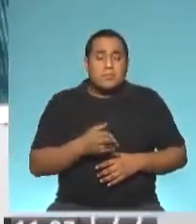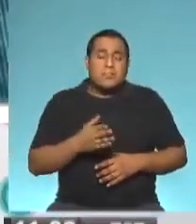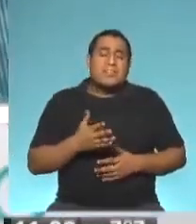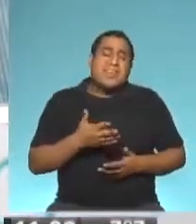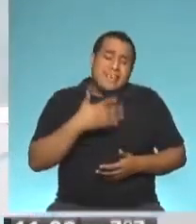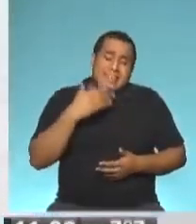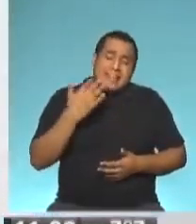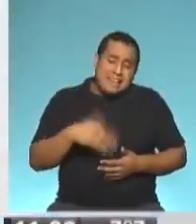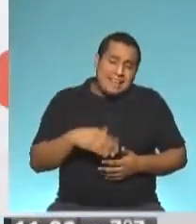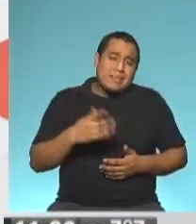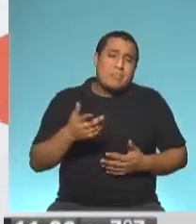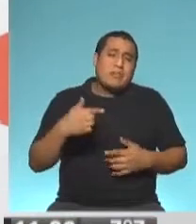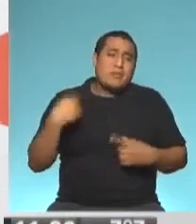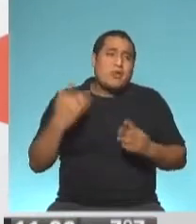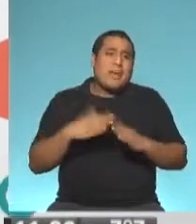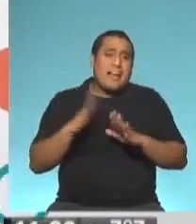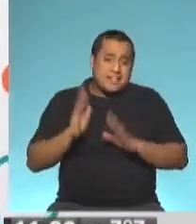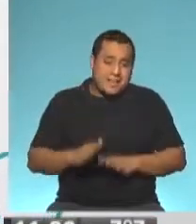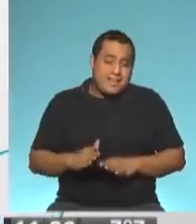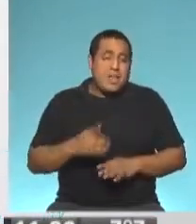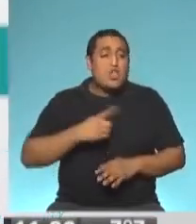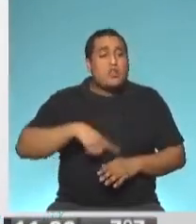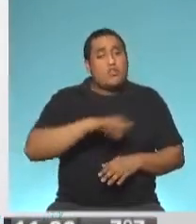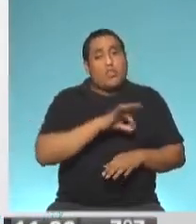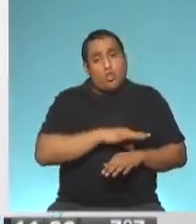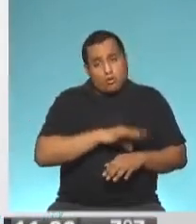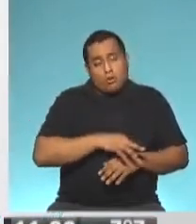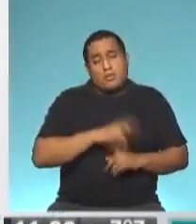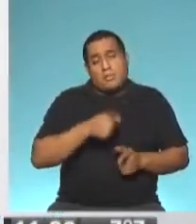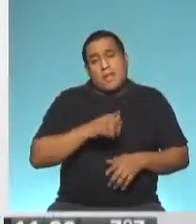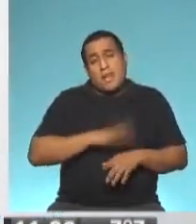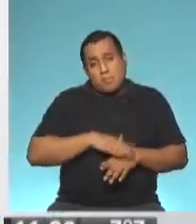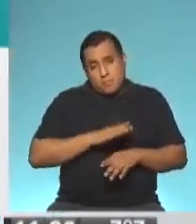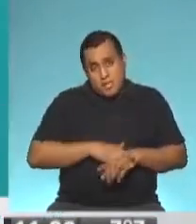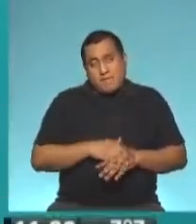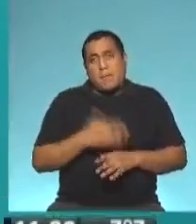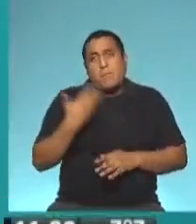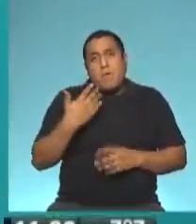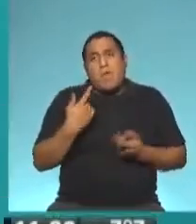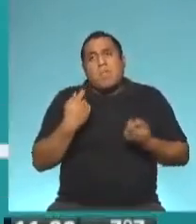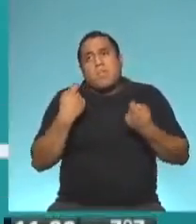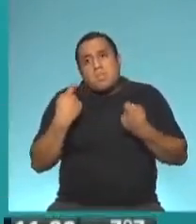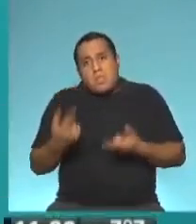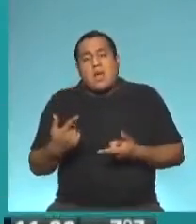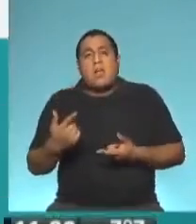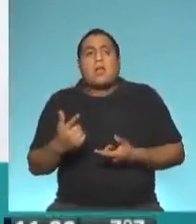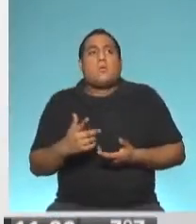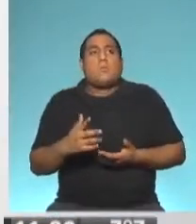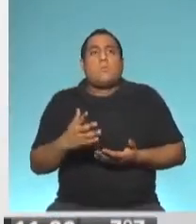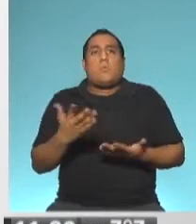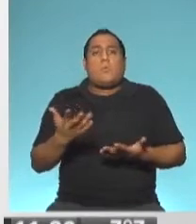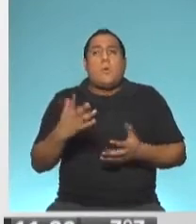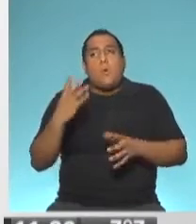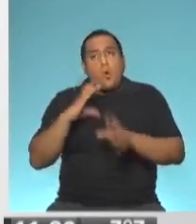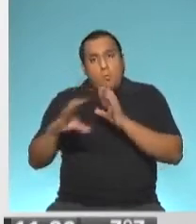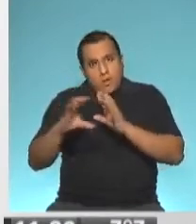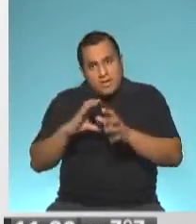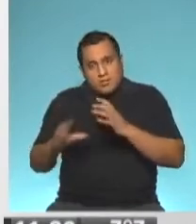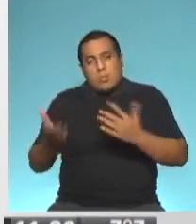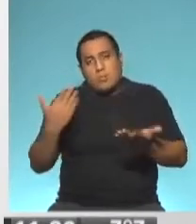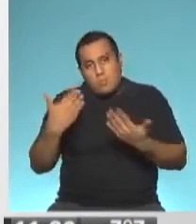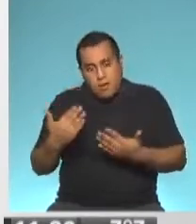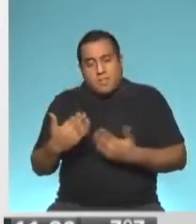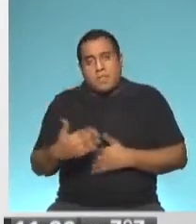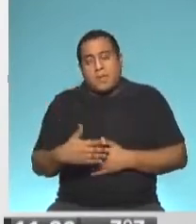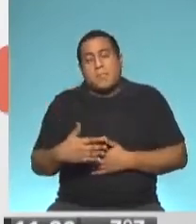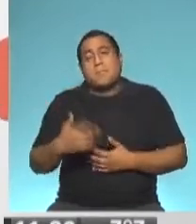por la cuarentena, y también nosotros los médicos somos responsables de tratar de dar un lugar, un espacio para comunicarnos con el paciente